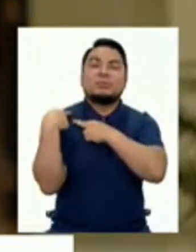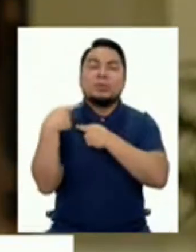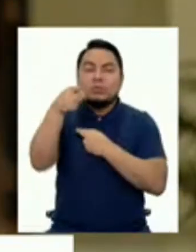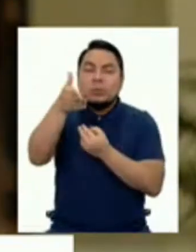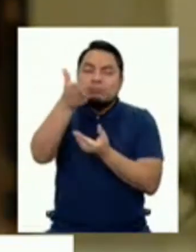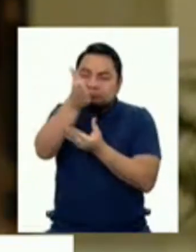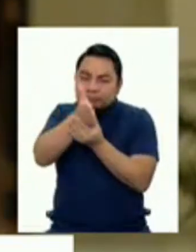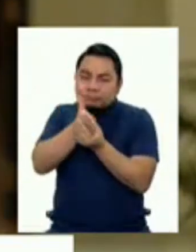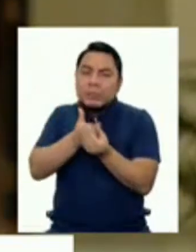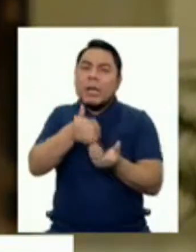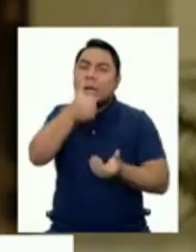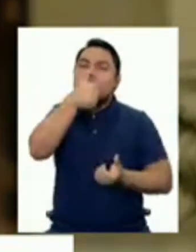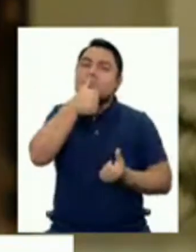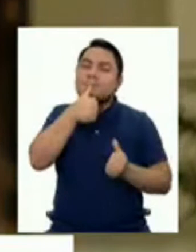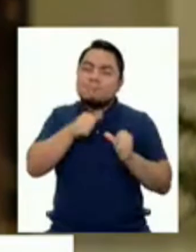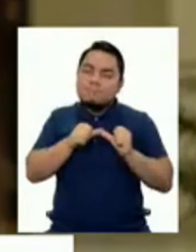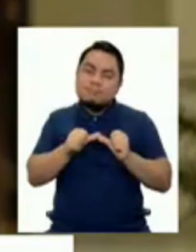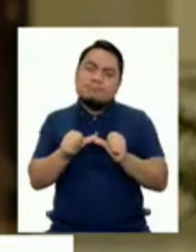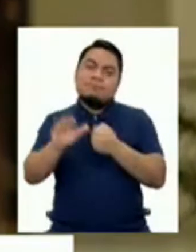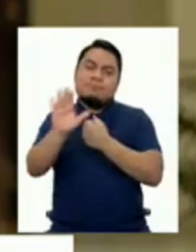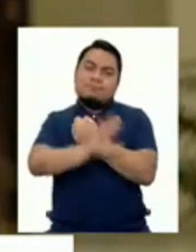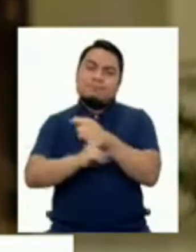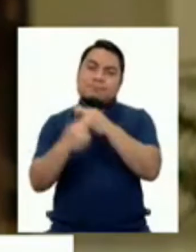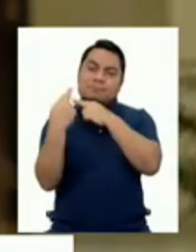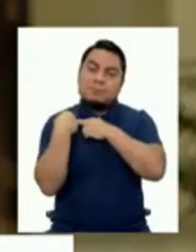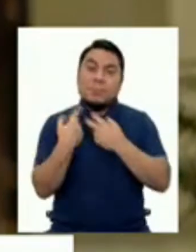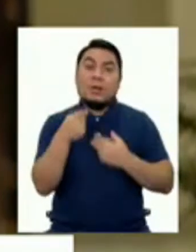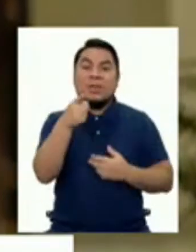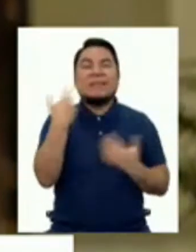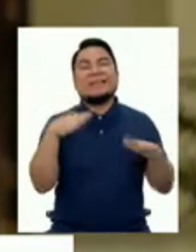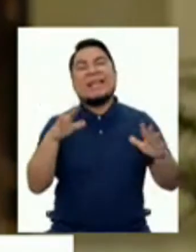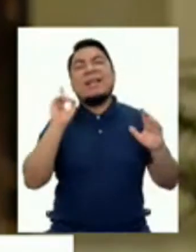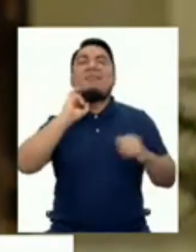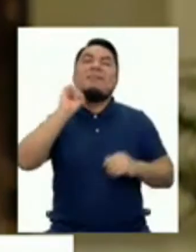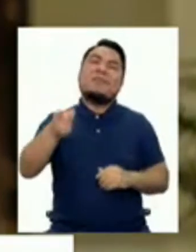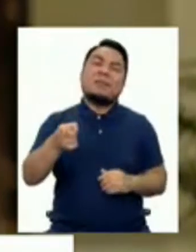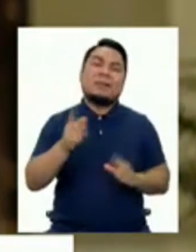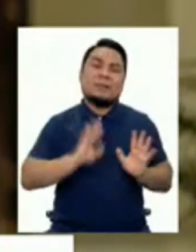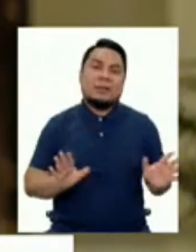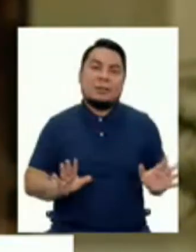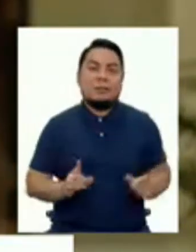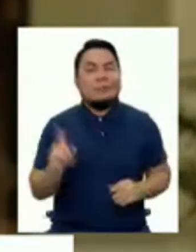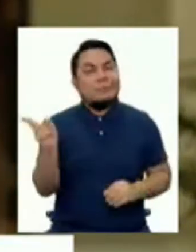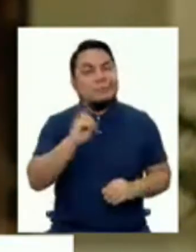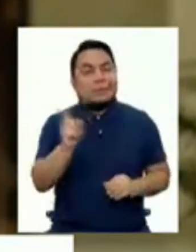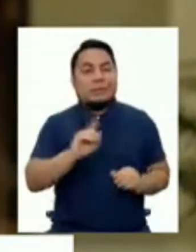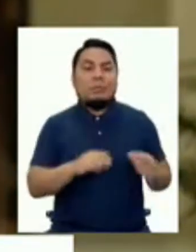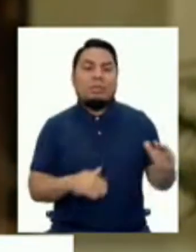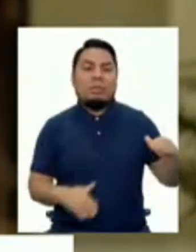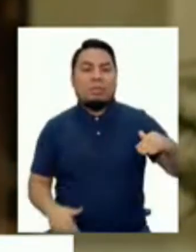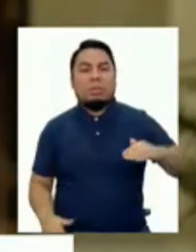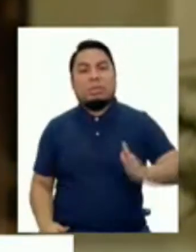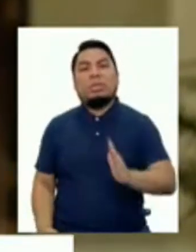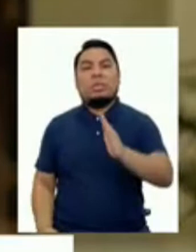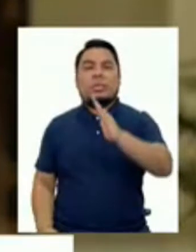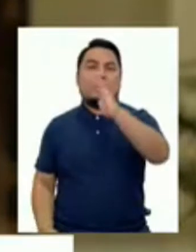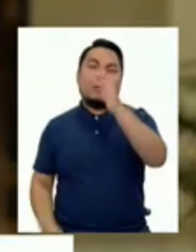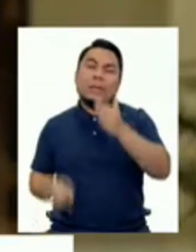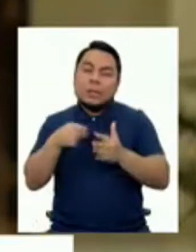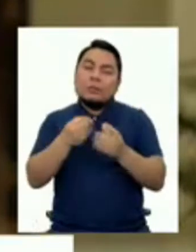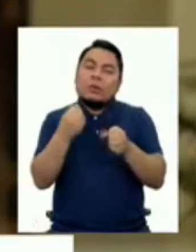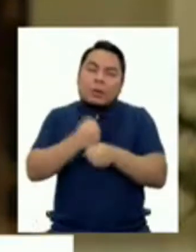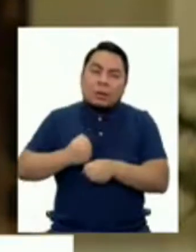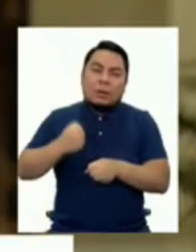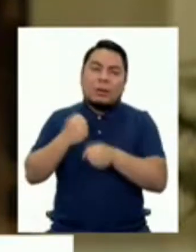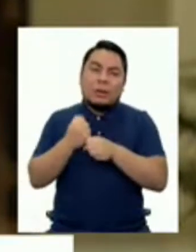y perseverancia. Donde nos confiemos, podemos retroceder lo que nos ha costado tanto